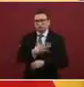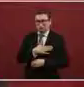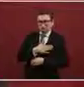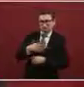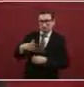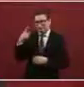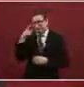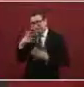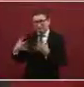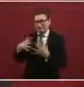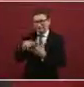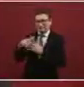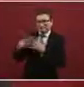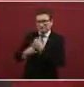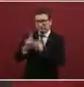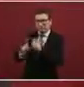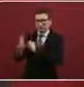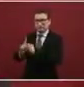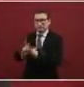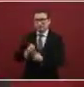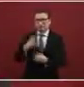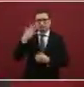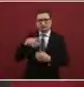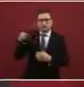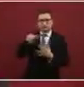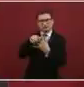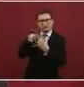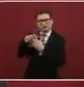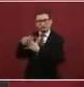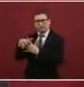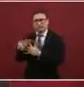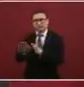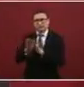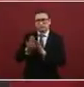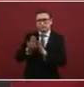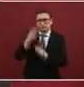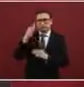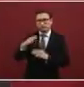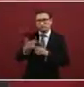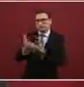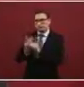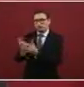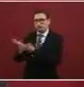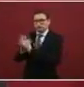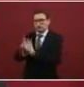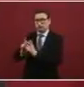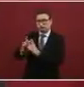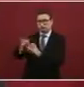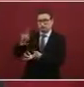democráticamente constituida, destruida en una guerra fratricida por las derechas fascistas dentro y fuera de